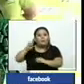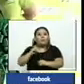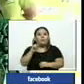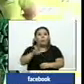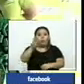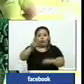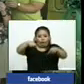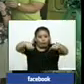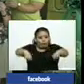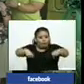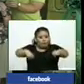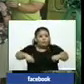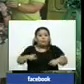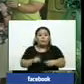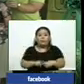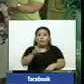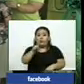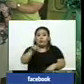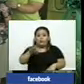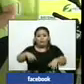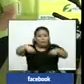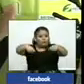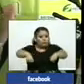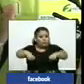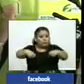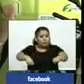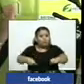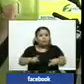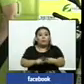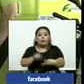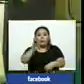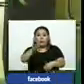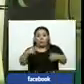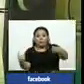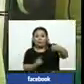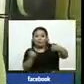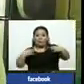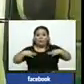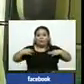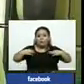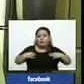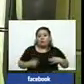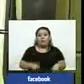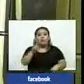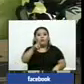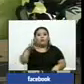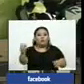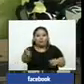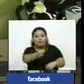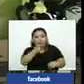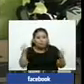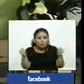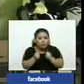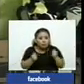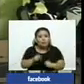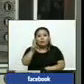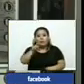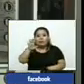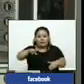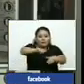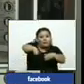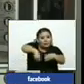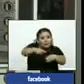motos BMW, 15 motos Suzuki, 5 lavadoras, 10 refrigeradoras, 15